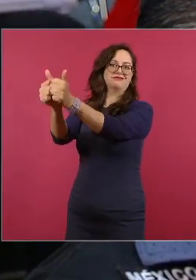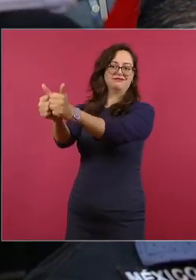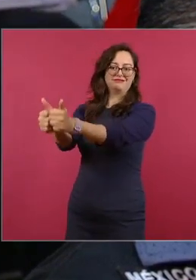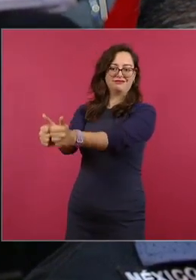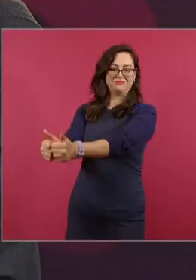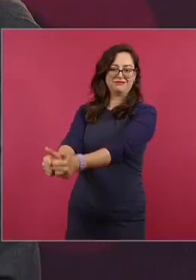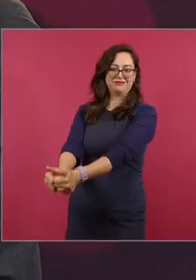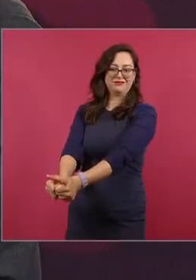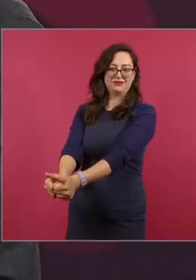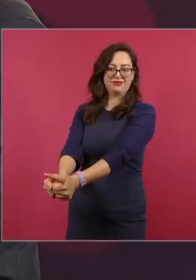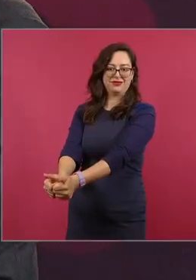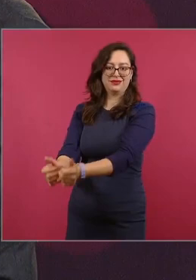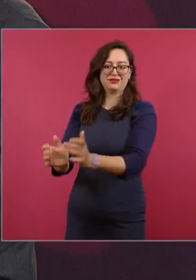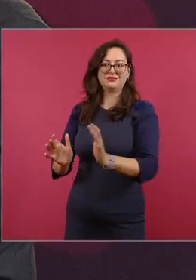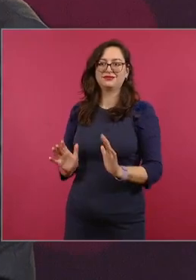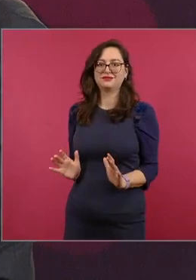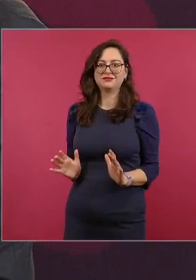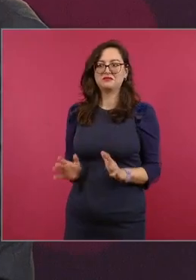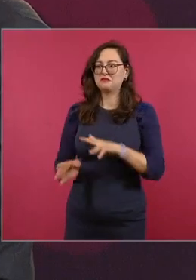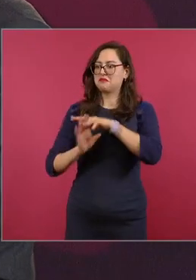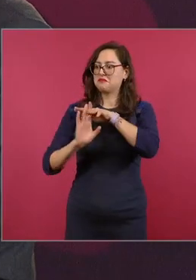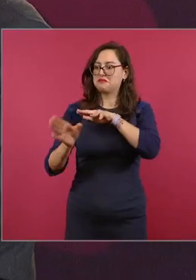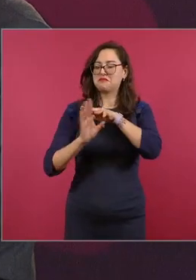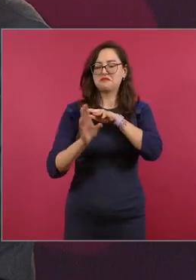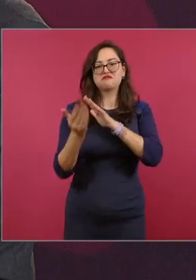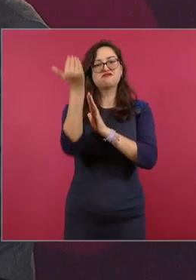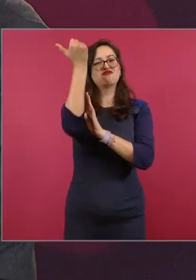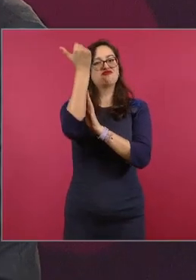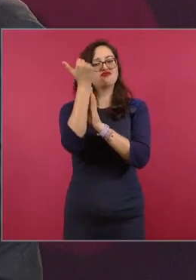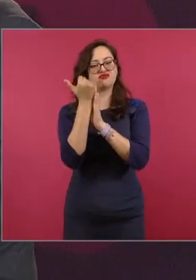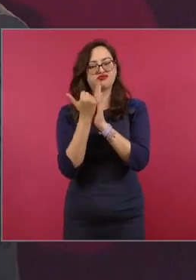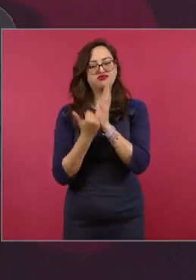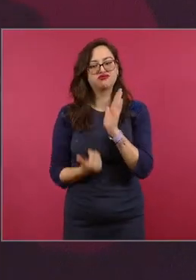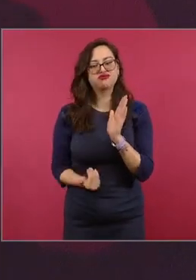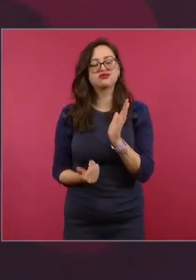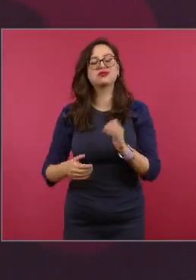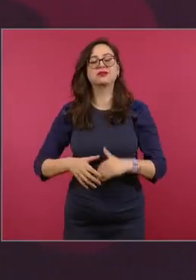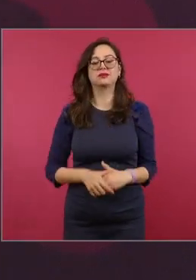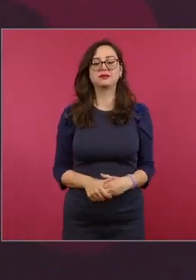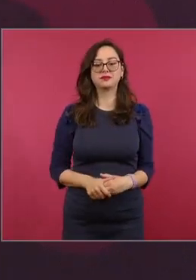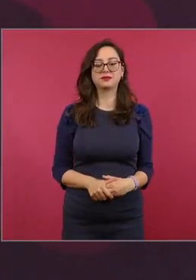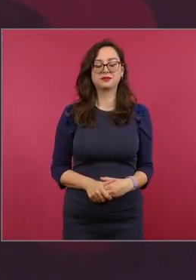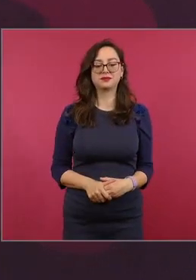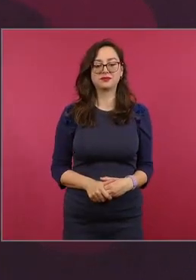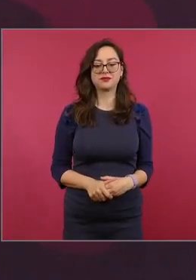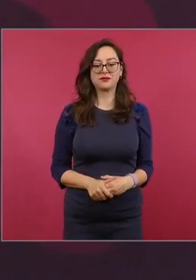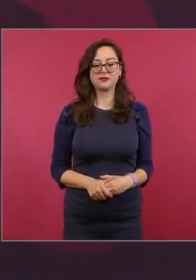para bajar el fenómeno migratorio. Es lo mismo